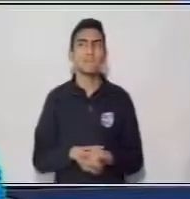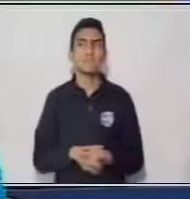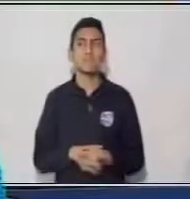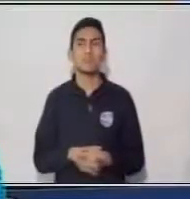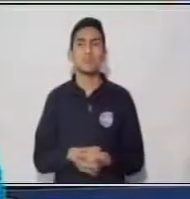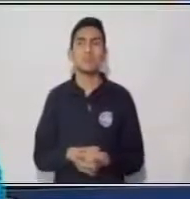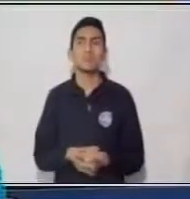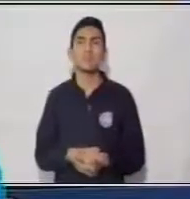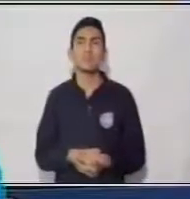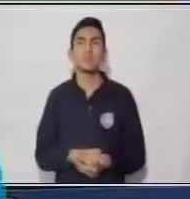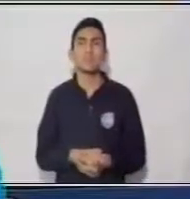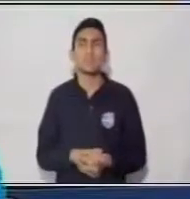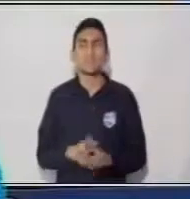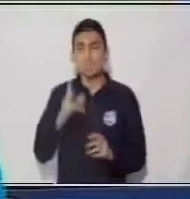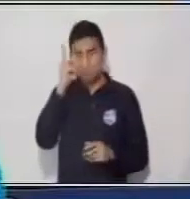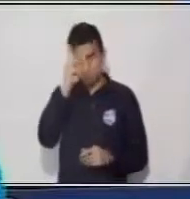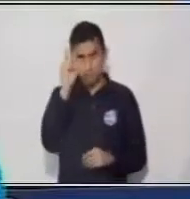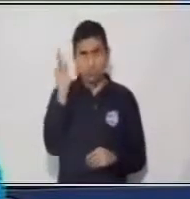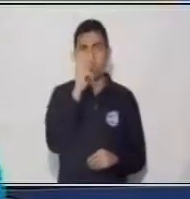lineal y horizontal.